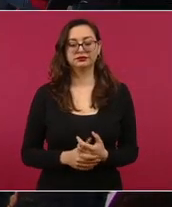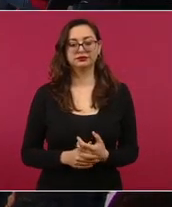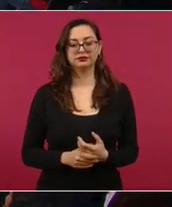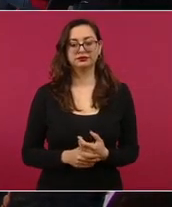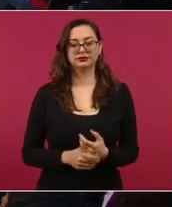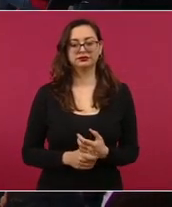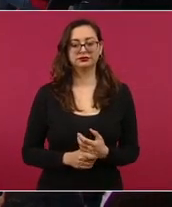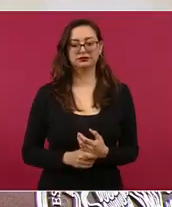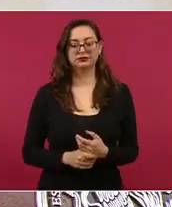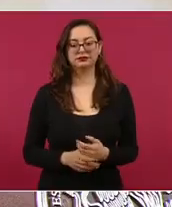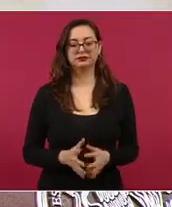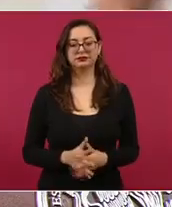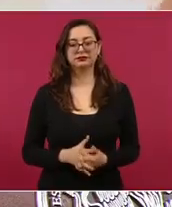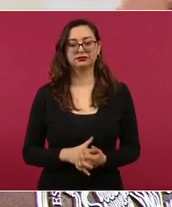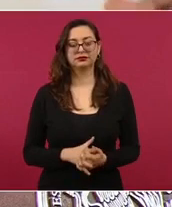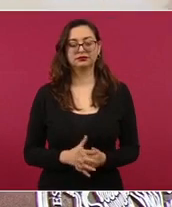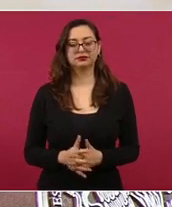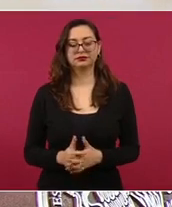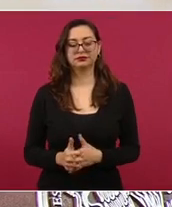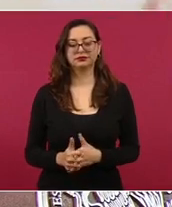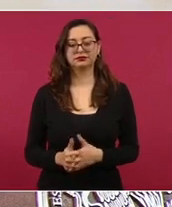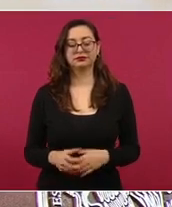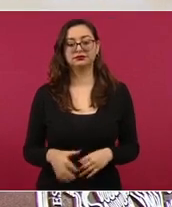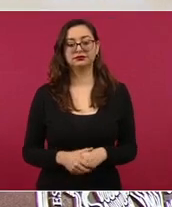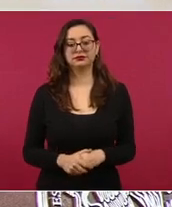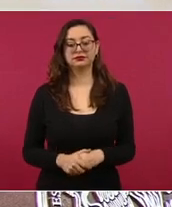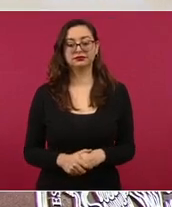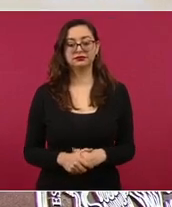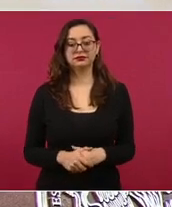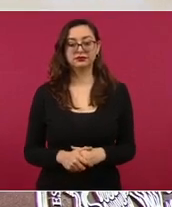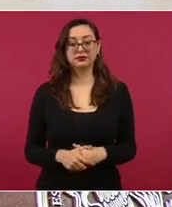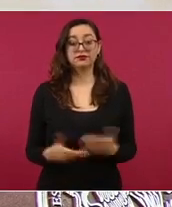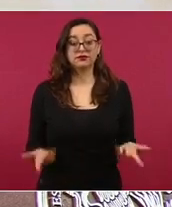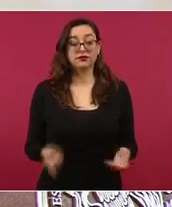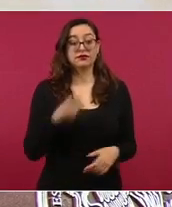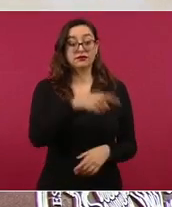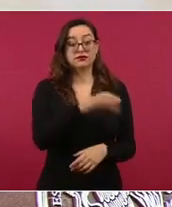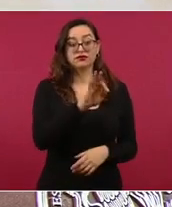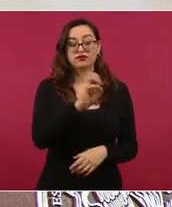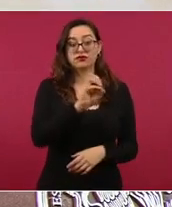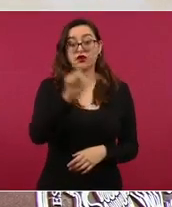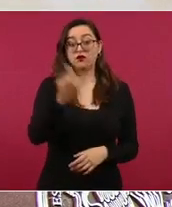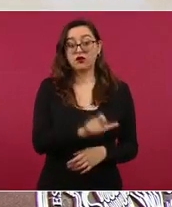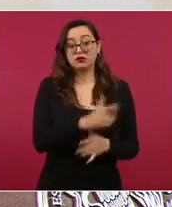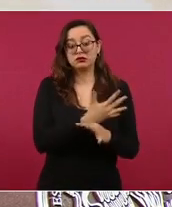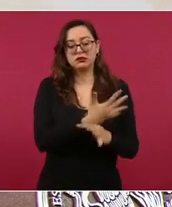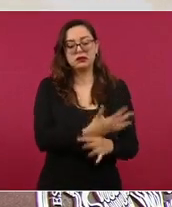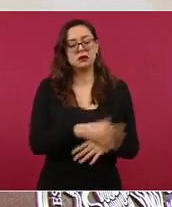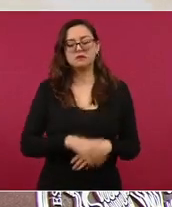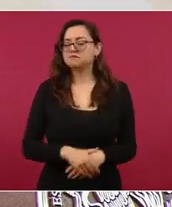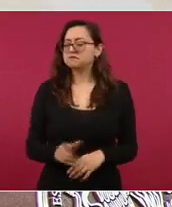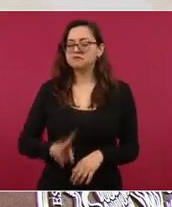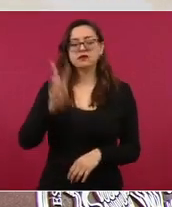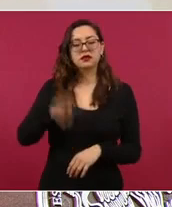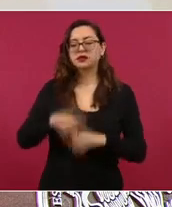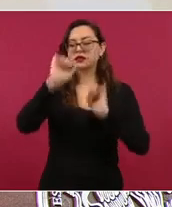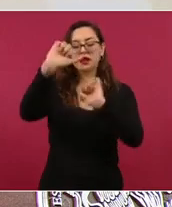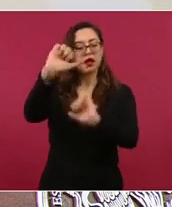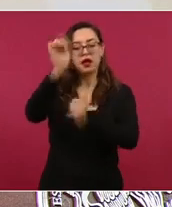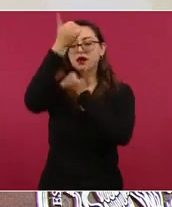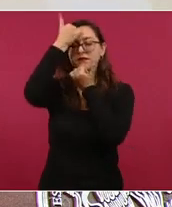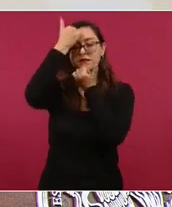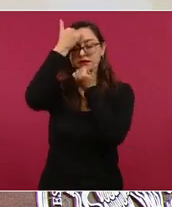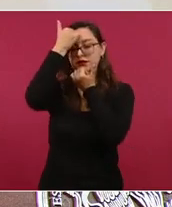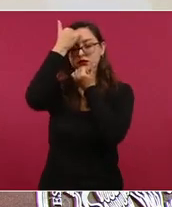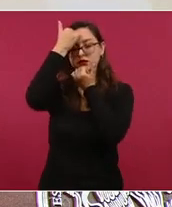de que marcha atrás, que ahora dice Fox que se arrepiente de haber dado marcha